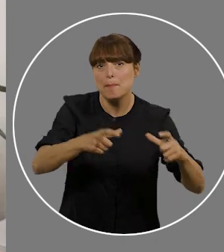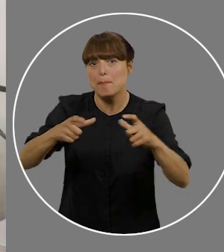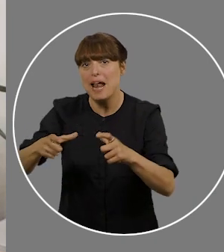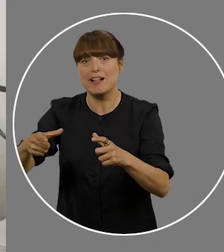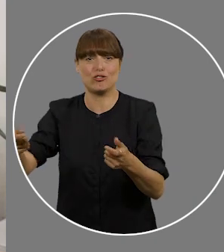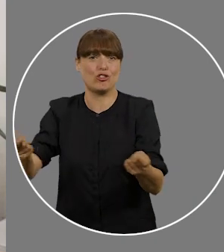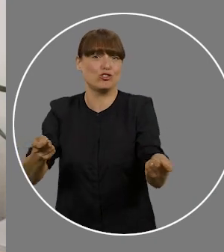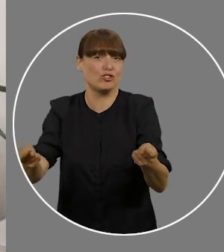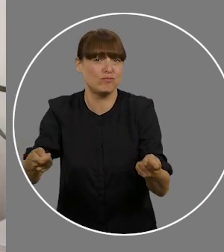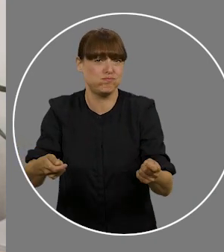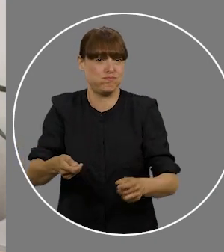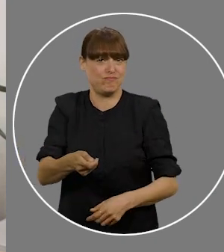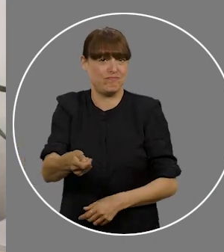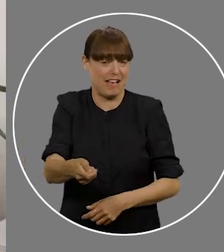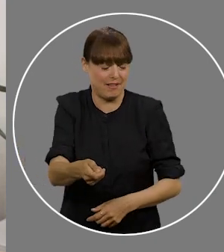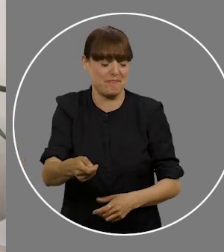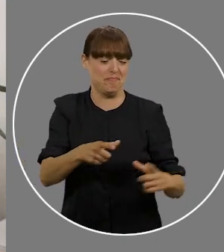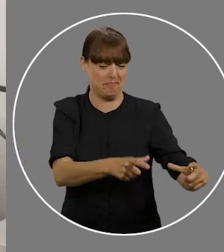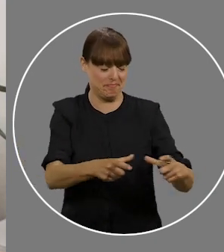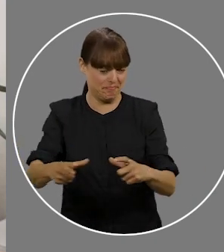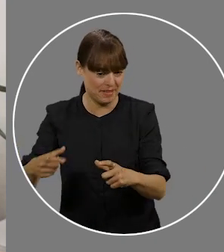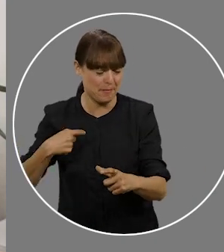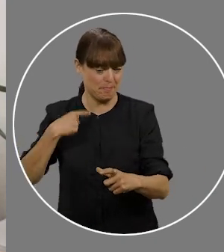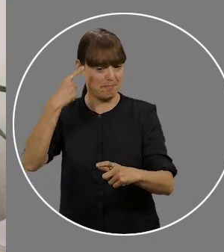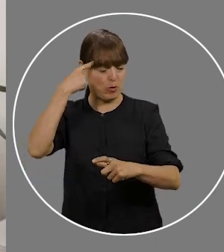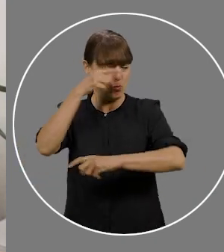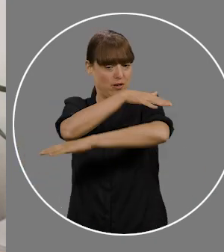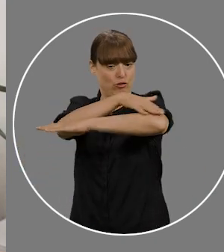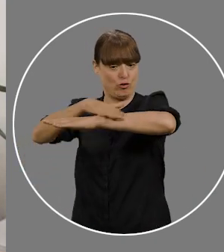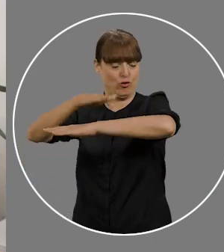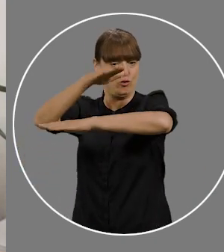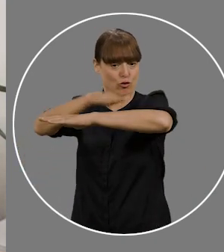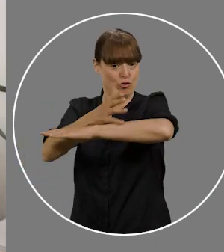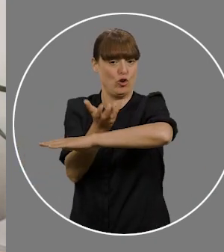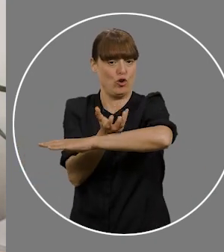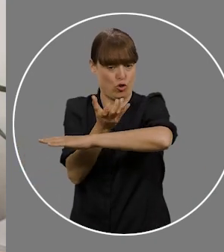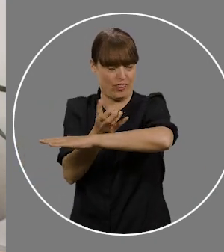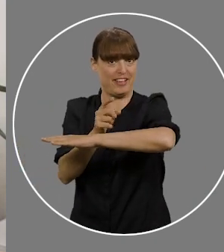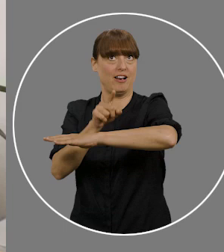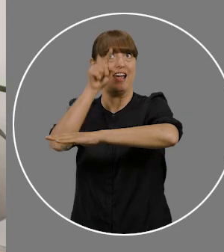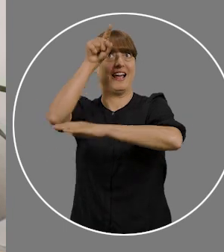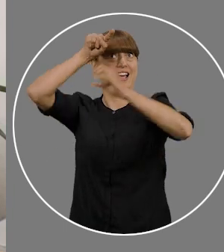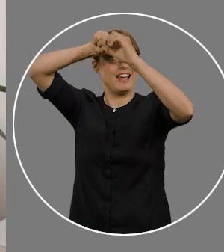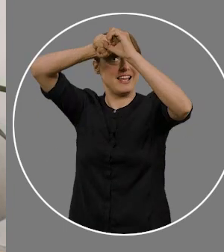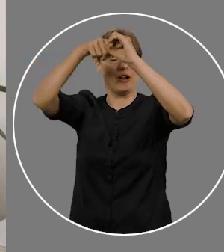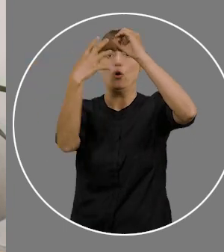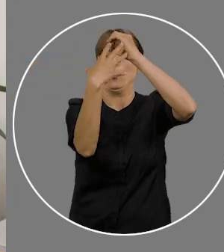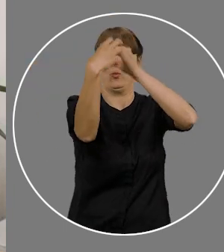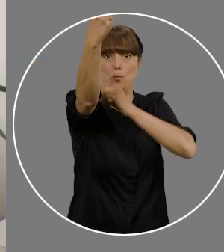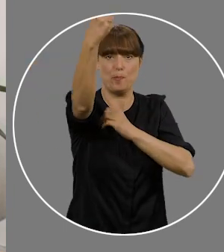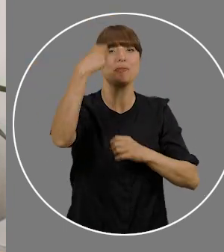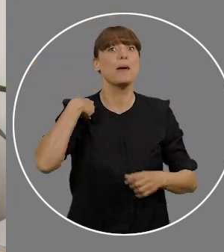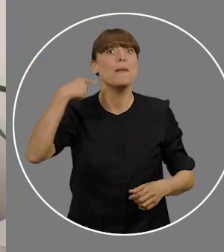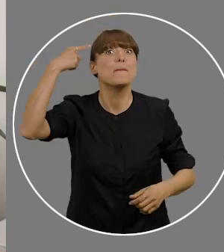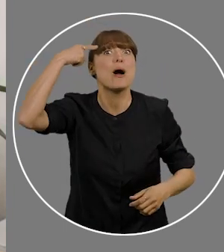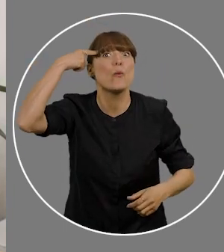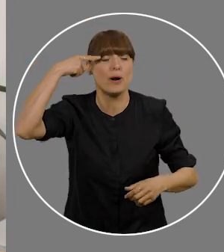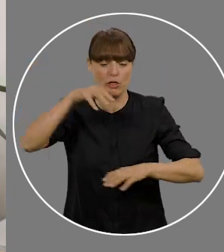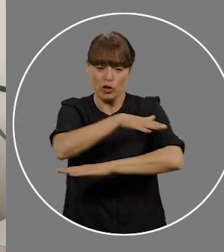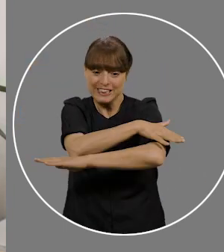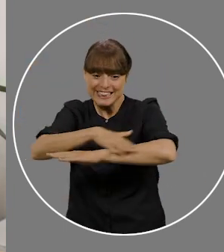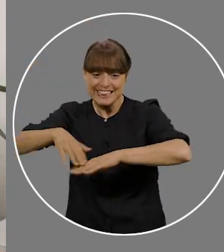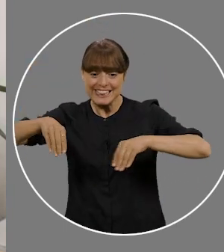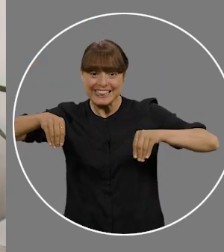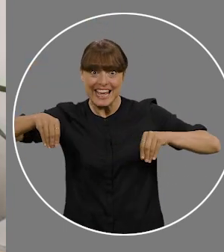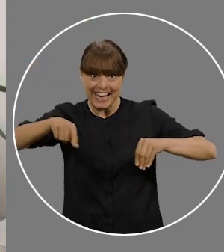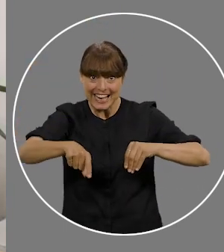el refugio tenía su puerta. Y yo pues, como claro, abajo había tierra, a veces se levantaba la tierra,